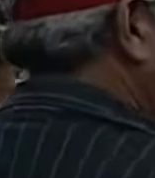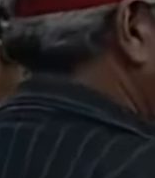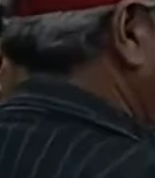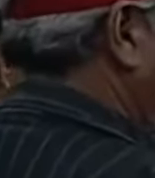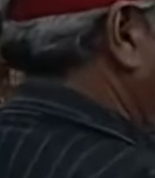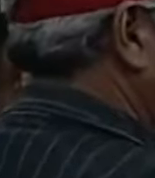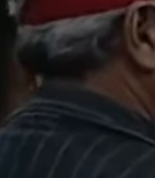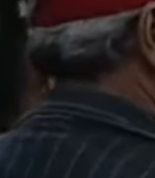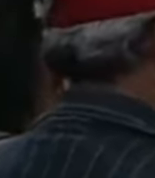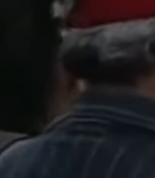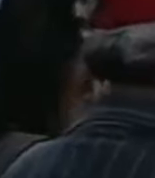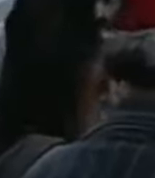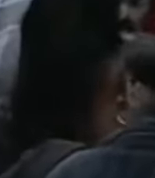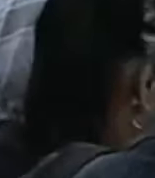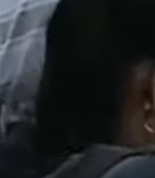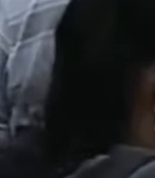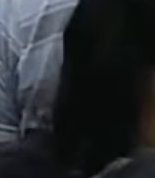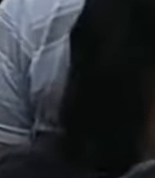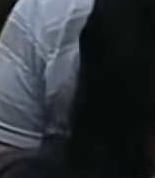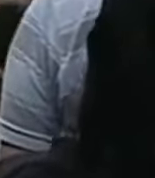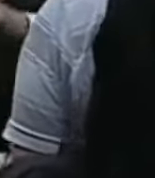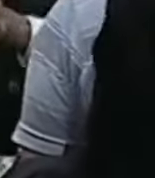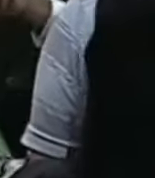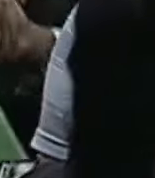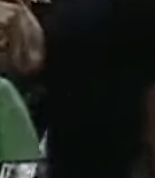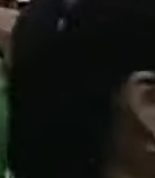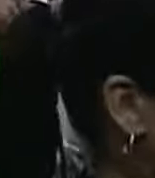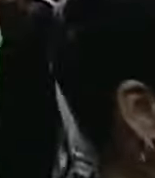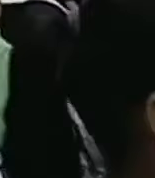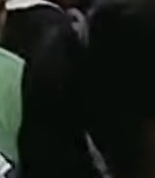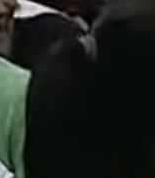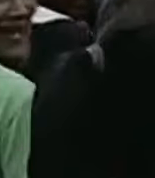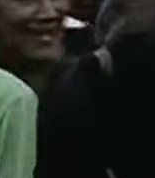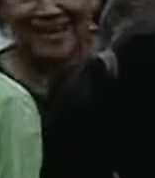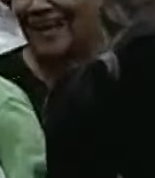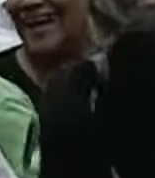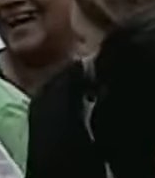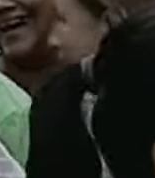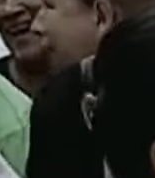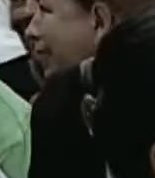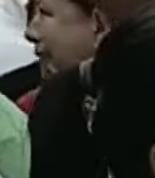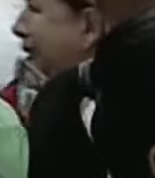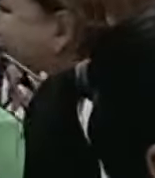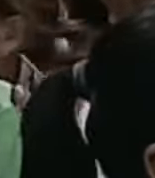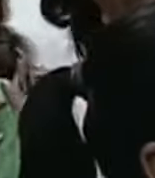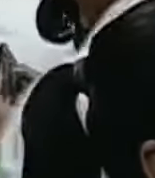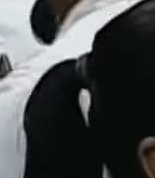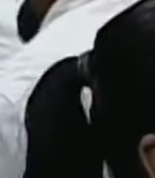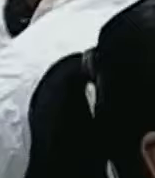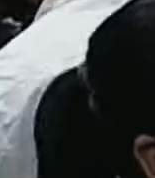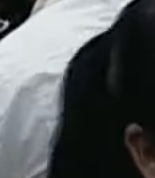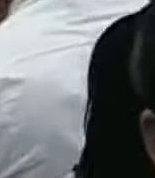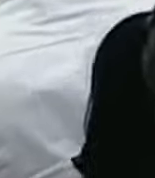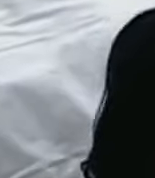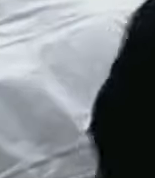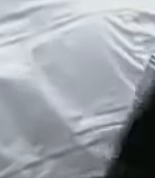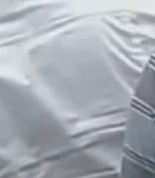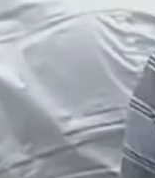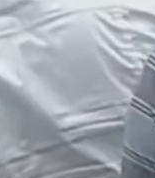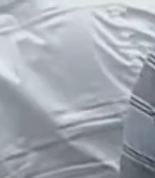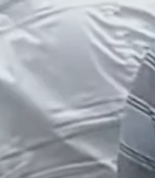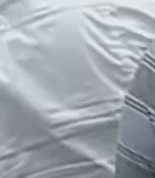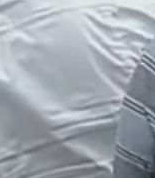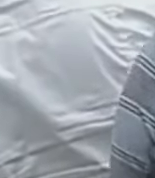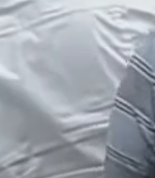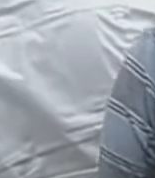líder el propio. No, una revisión profunda desde lo personal, desde lo espiritual, siguiendo el legado del comandante supremo y